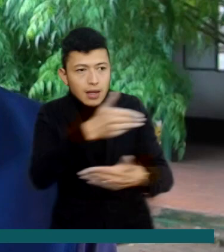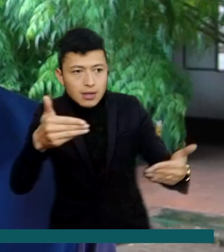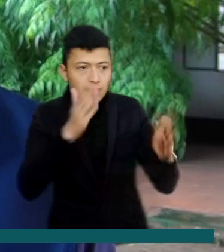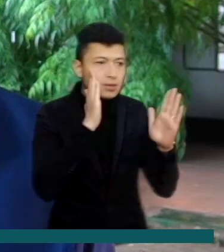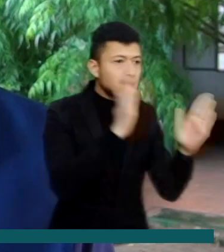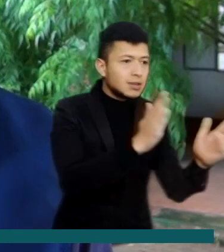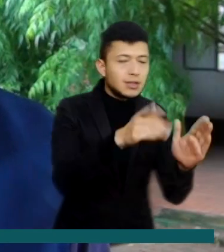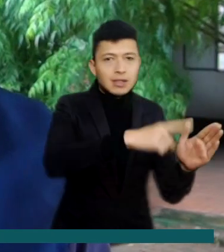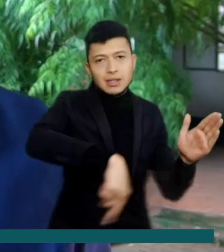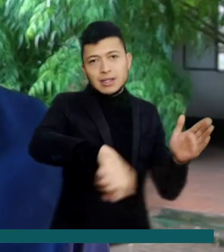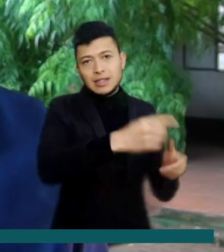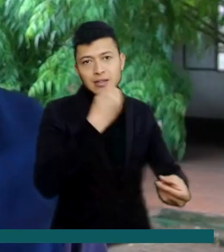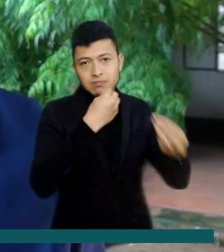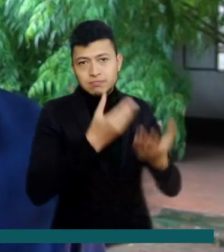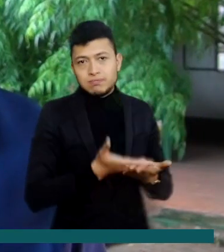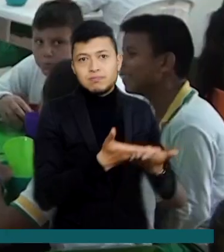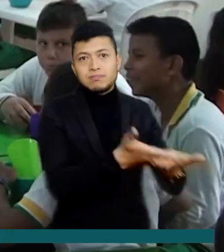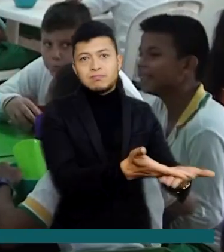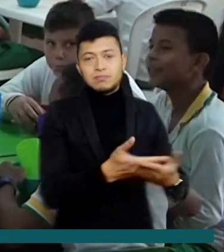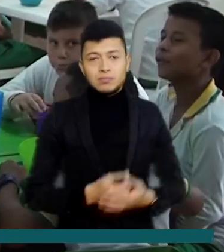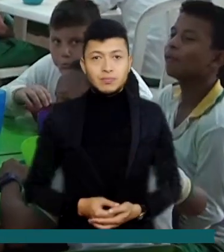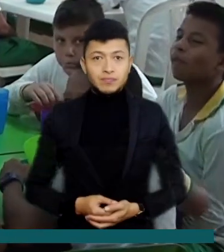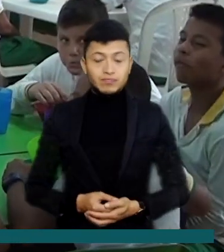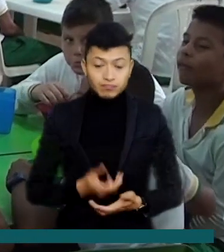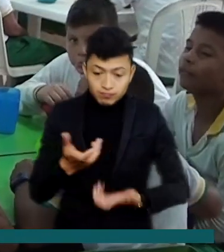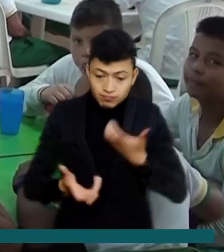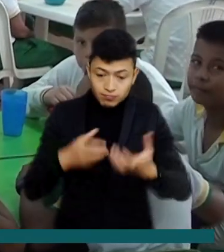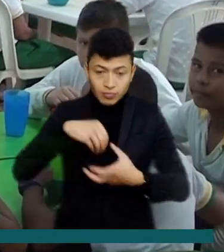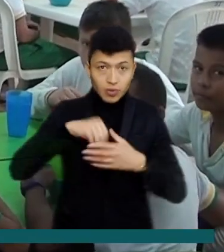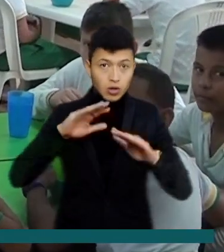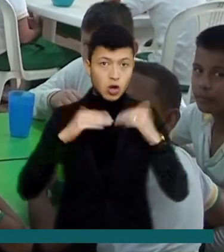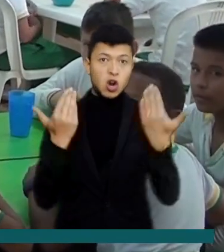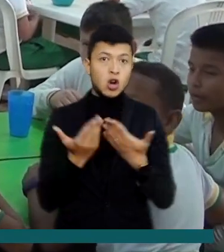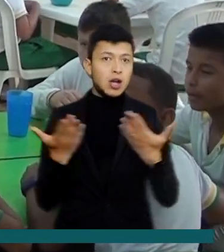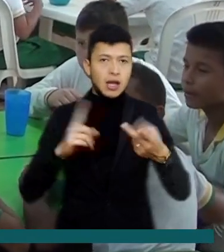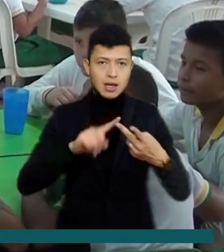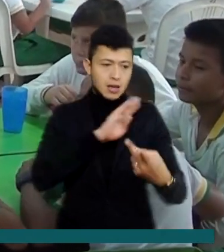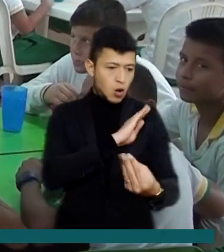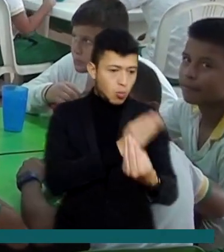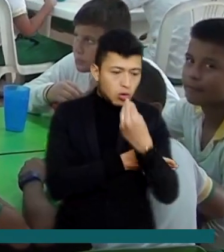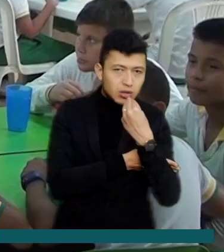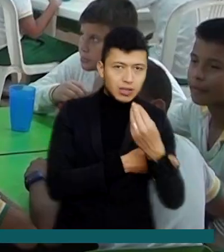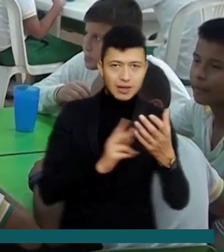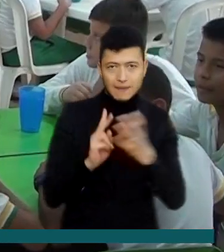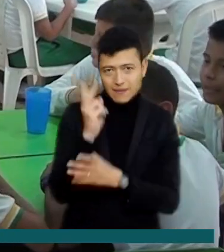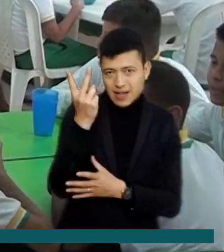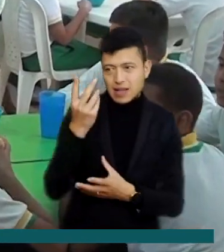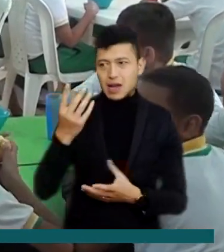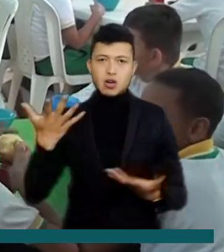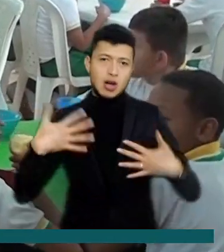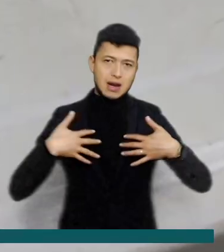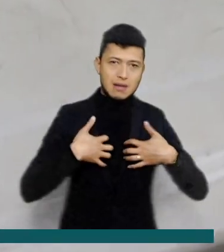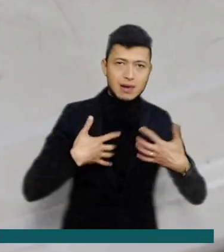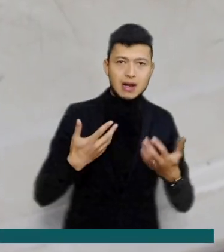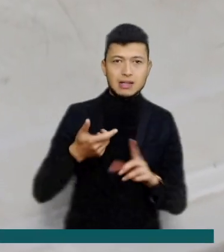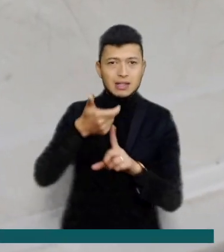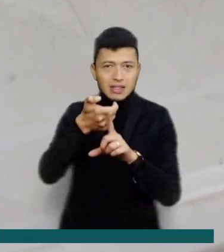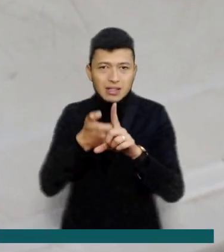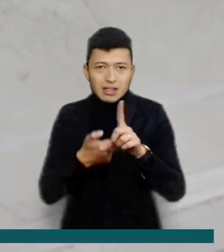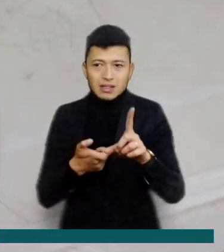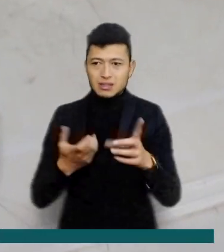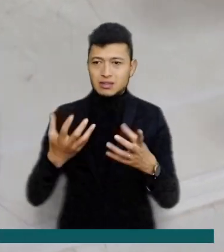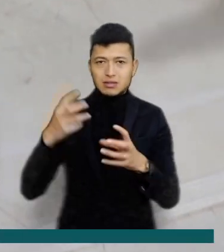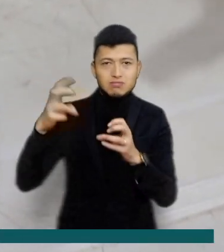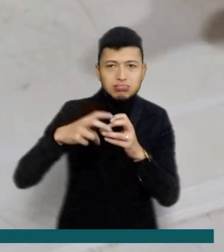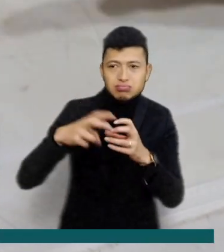niños que están siendo beneficiarios del programa. La ración preparada en sitio está compuesta por proteínas de origen vegetal o animal, cereales,